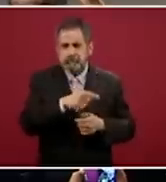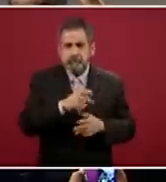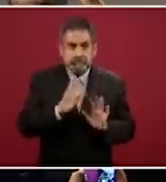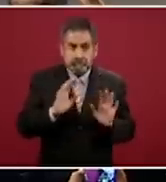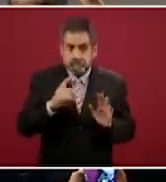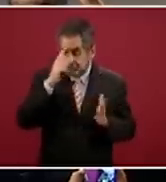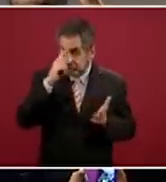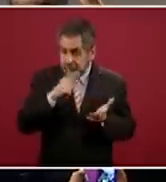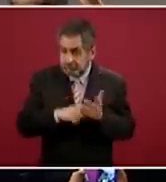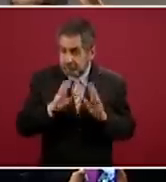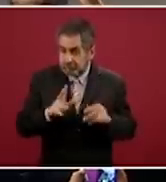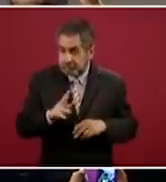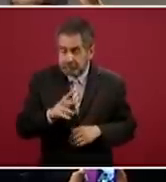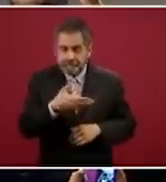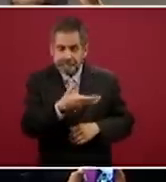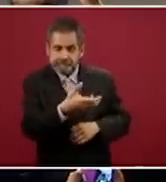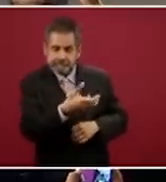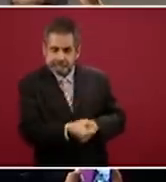seguramente ya no se da la paz